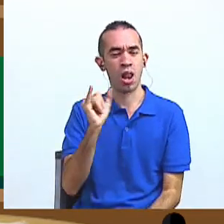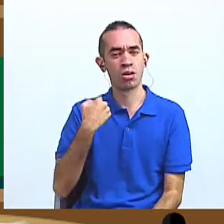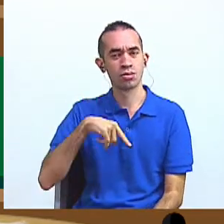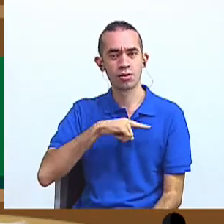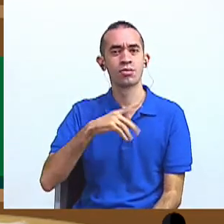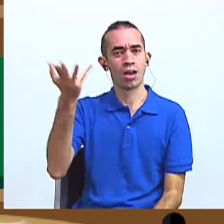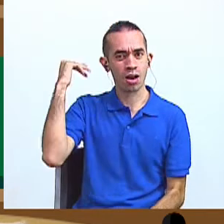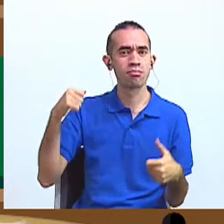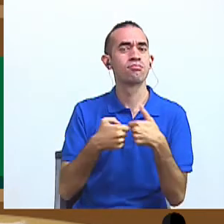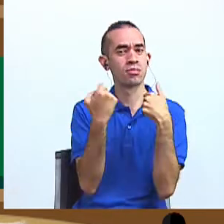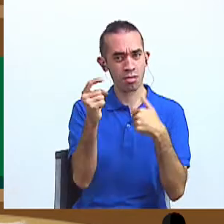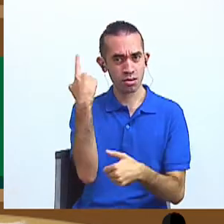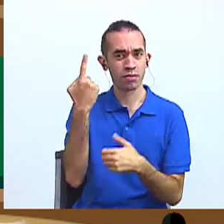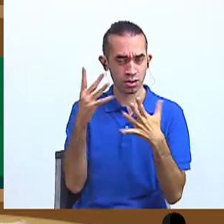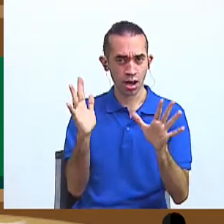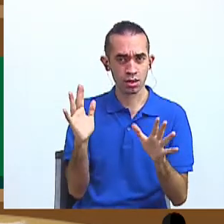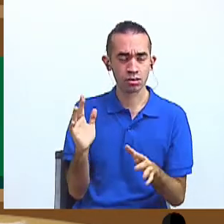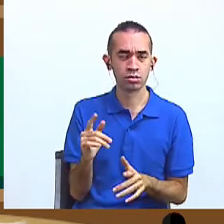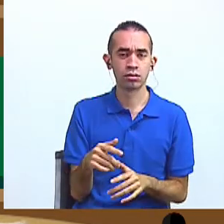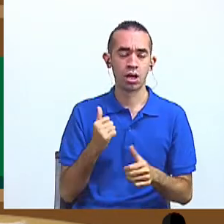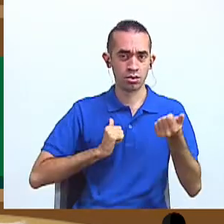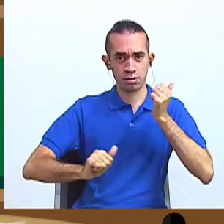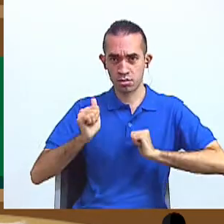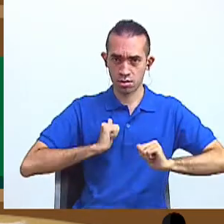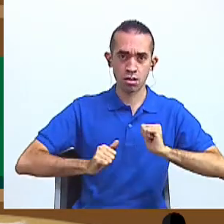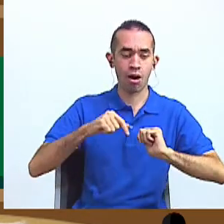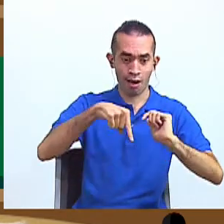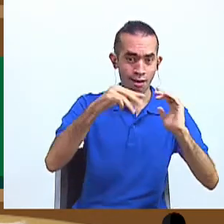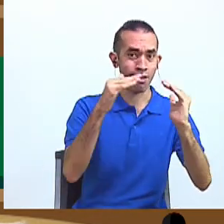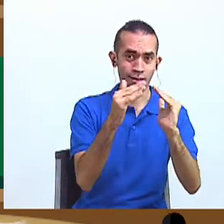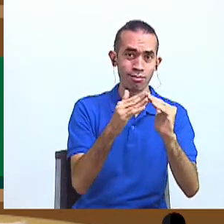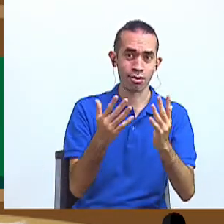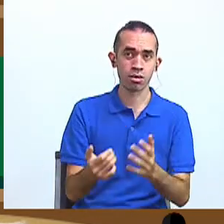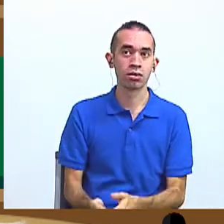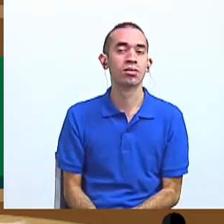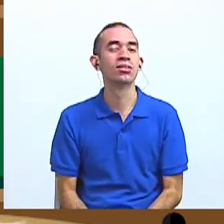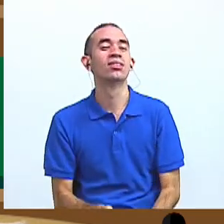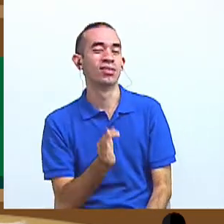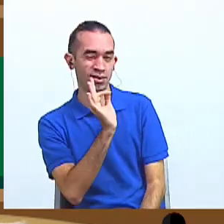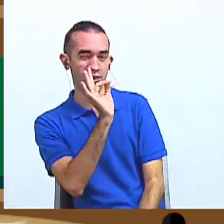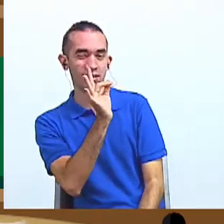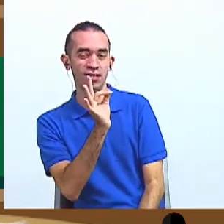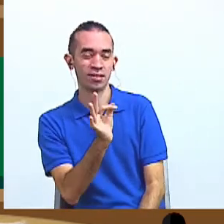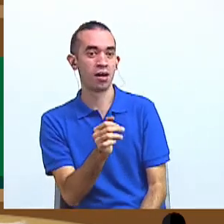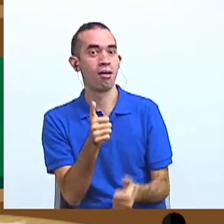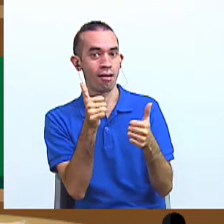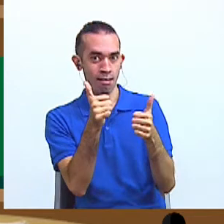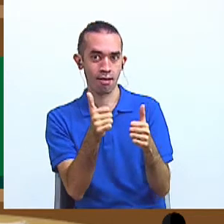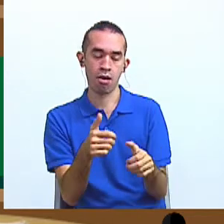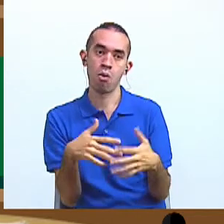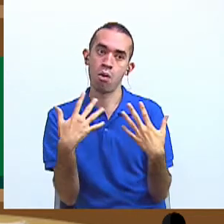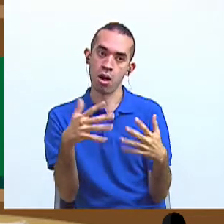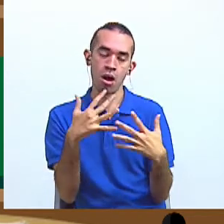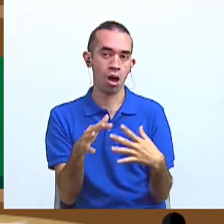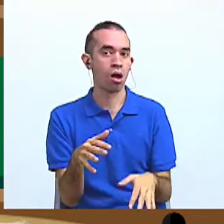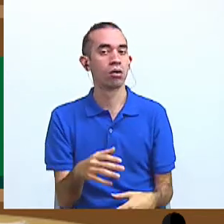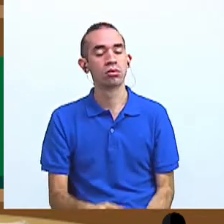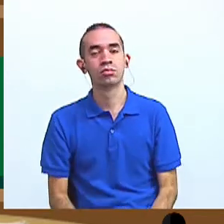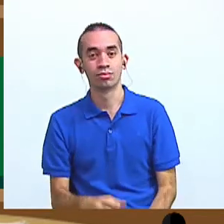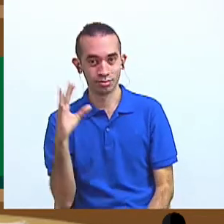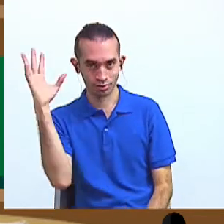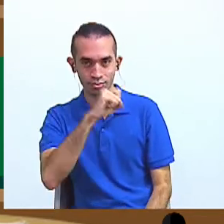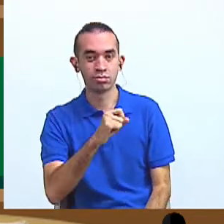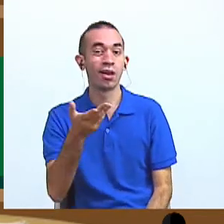en el primer desafío, la representación en casa. Muy bien, Silvia, muy observadora, cierto. En los